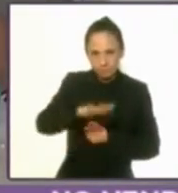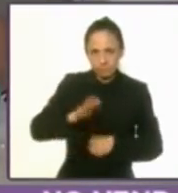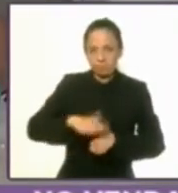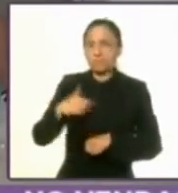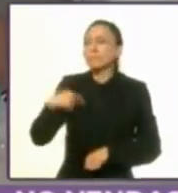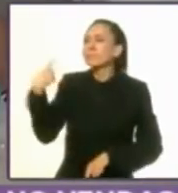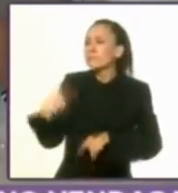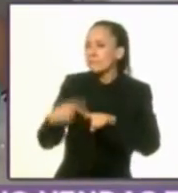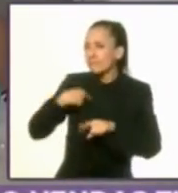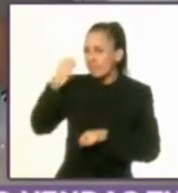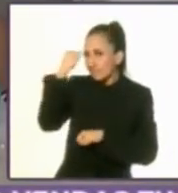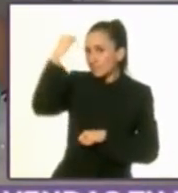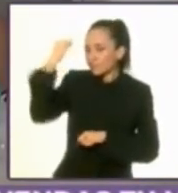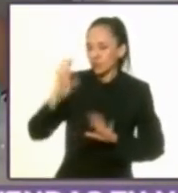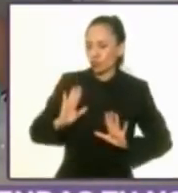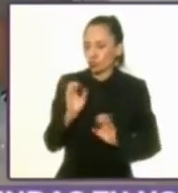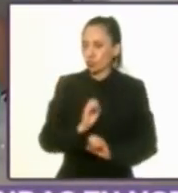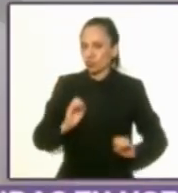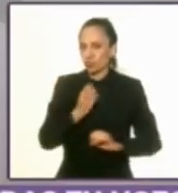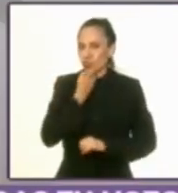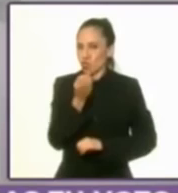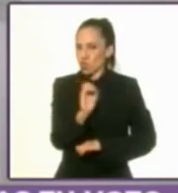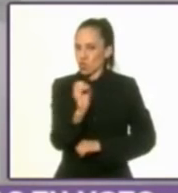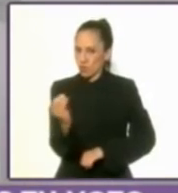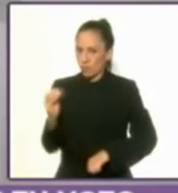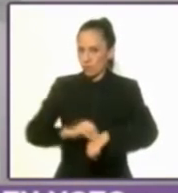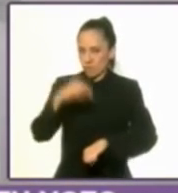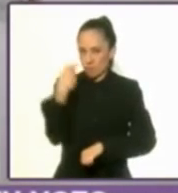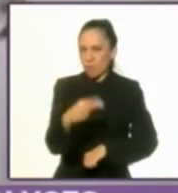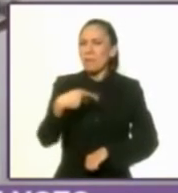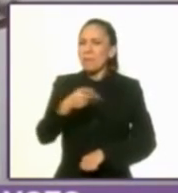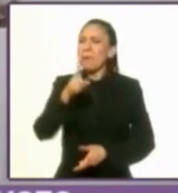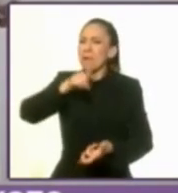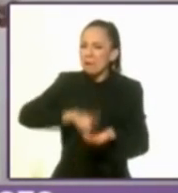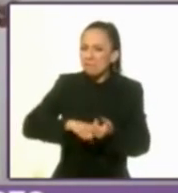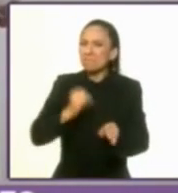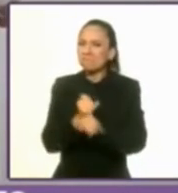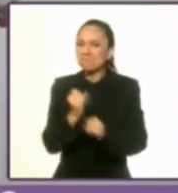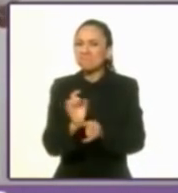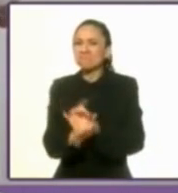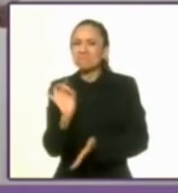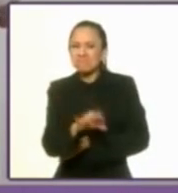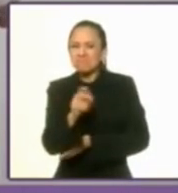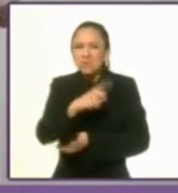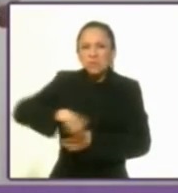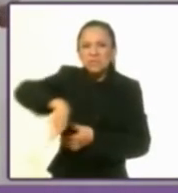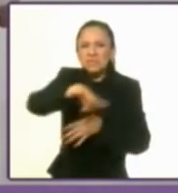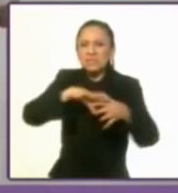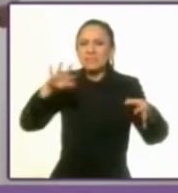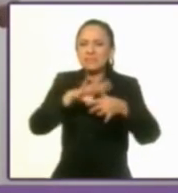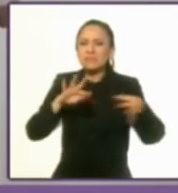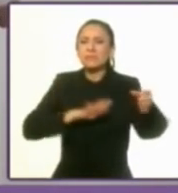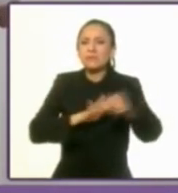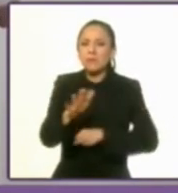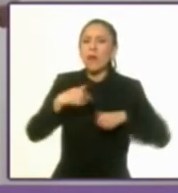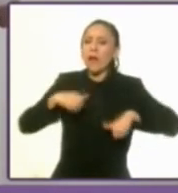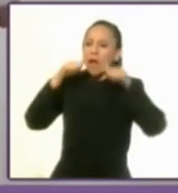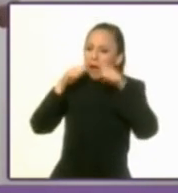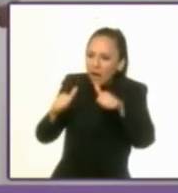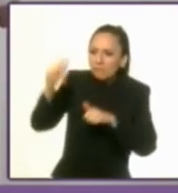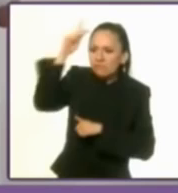pero han estado hablando en las plataformas de la necesidad de crear centros de atención psicológica de prevenir